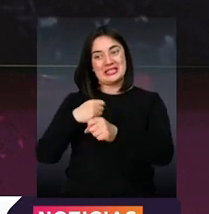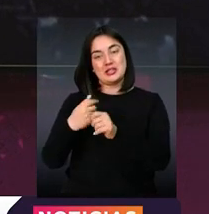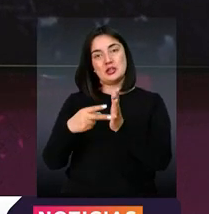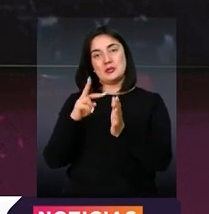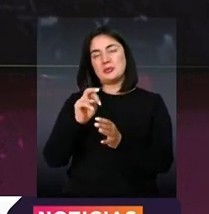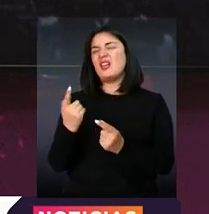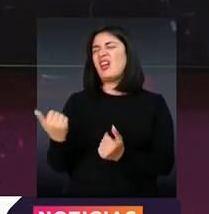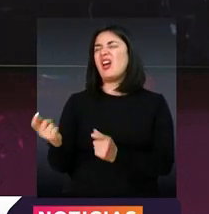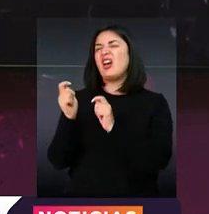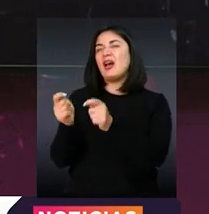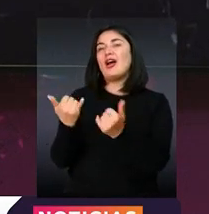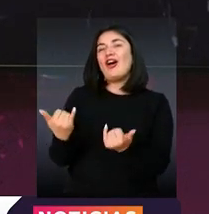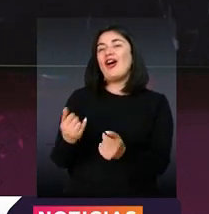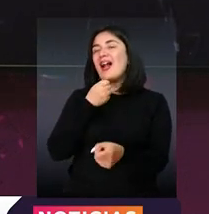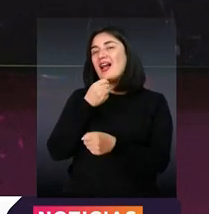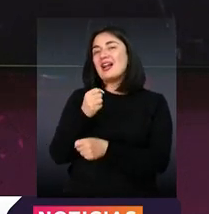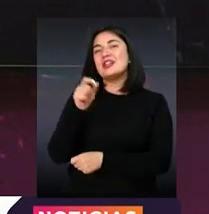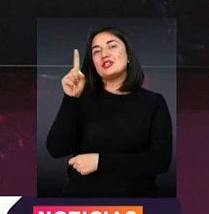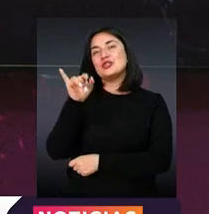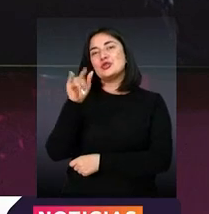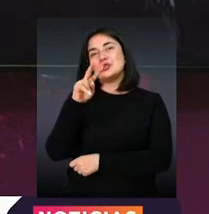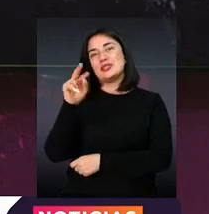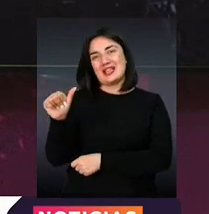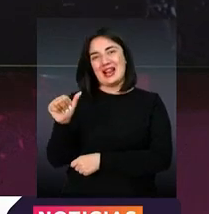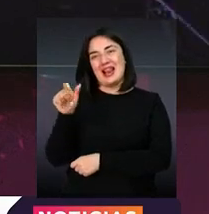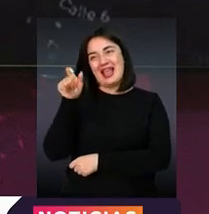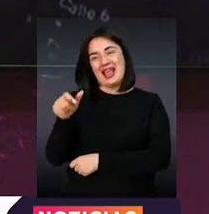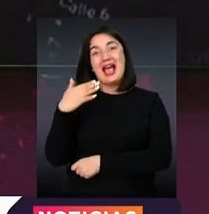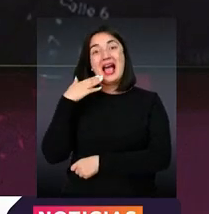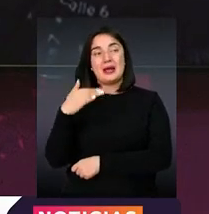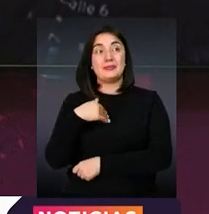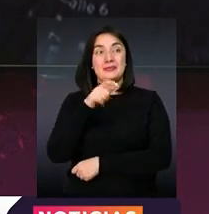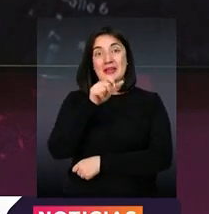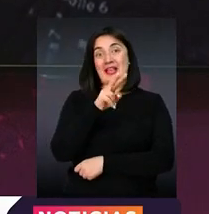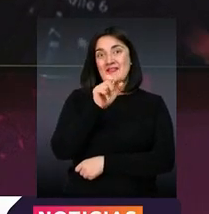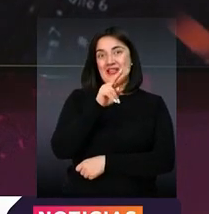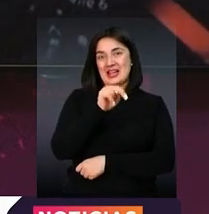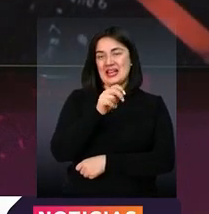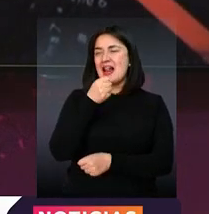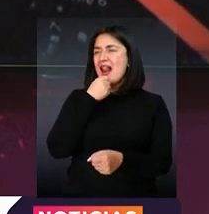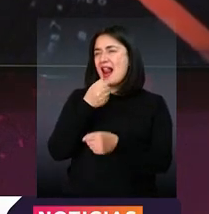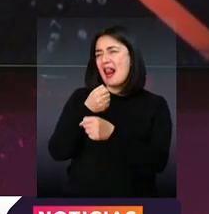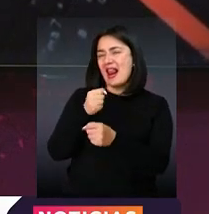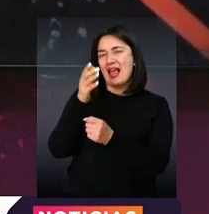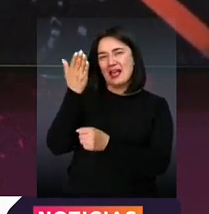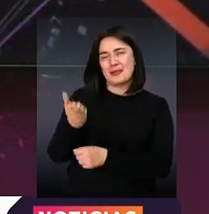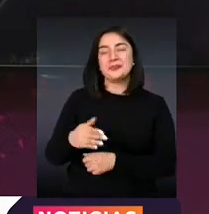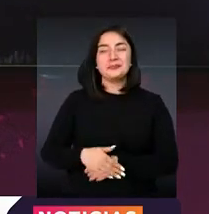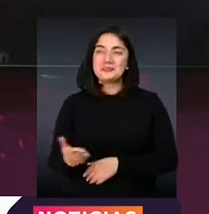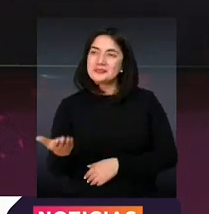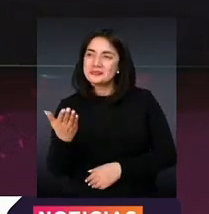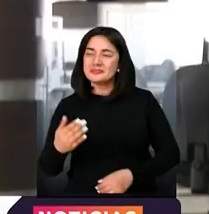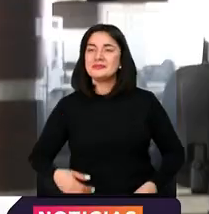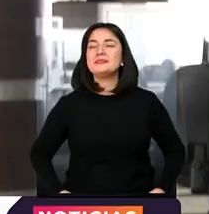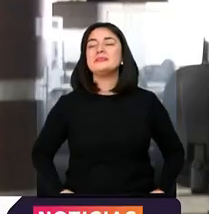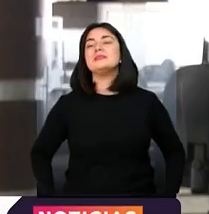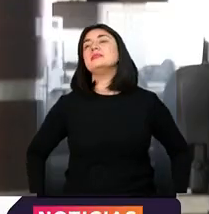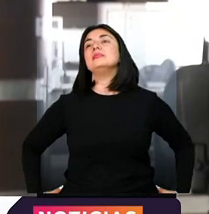turno es para la concejal susana muhammad nuestra periodista evelyn anzola habla con ella evelyn adelante